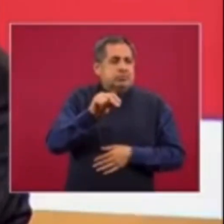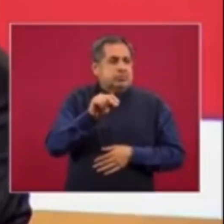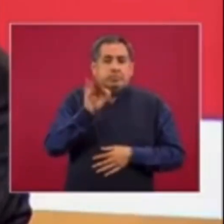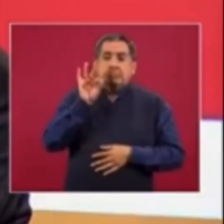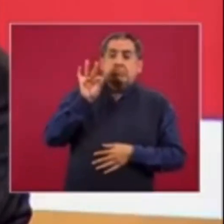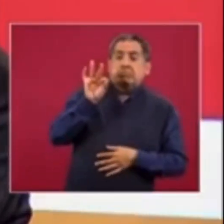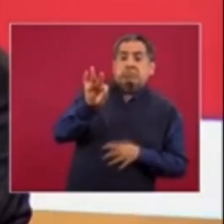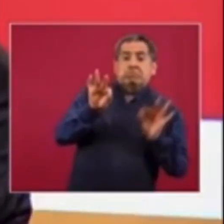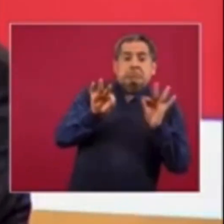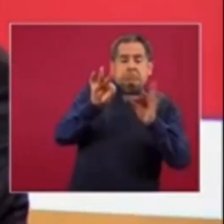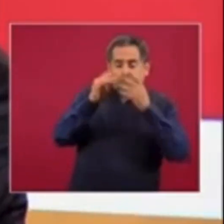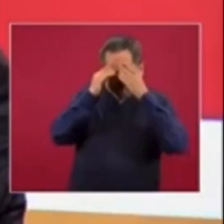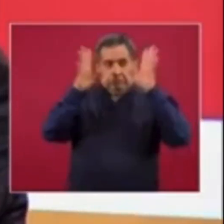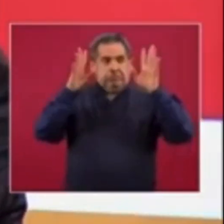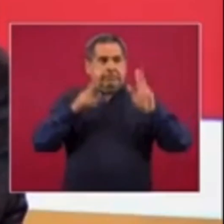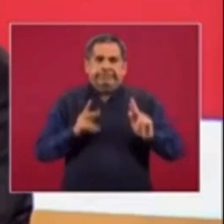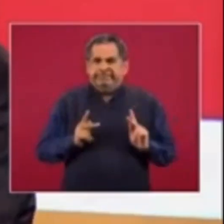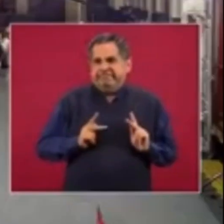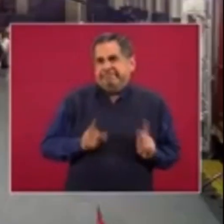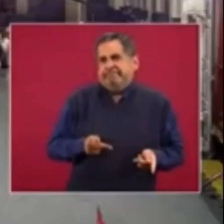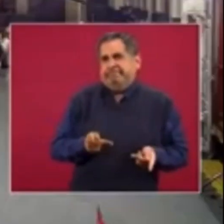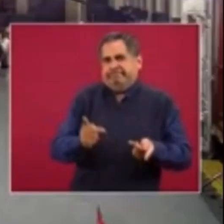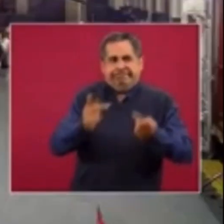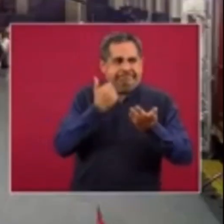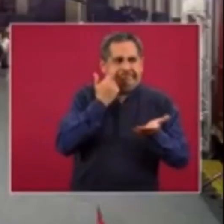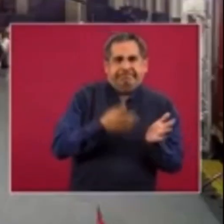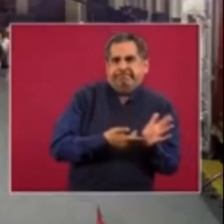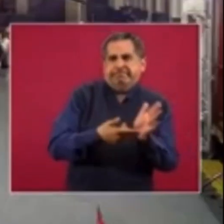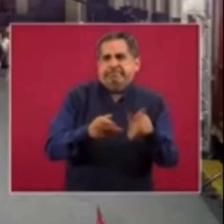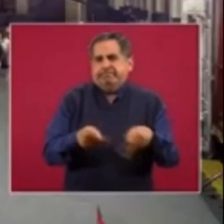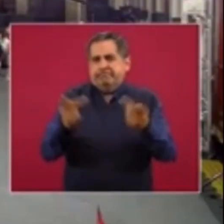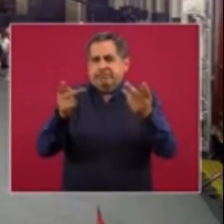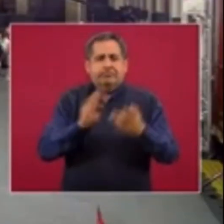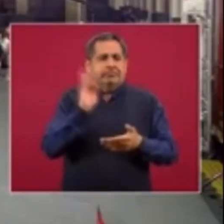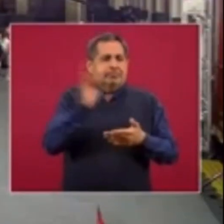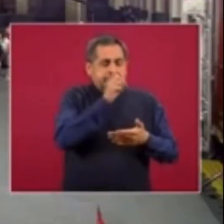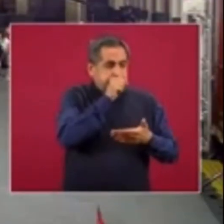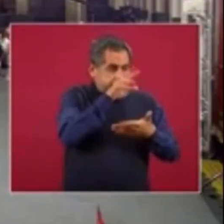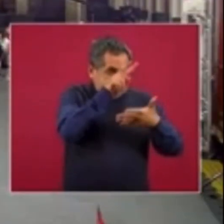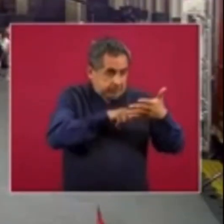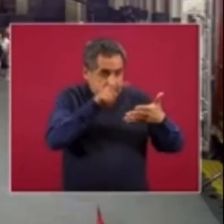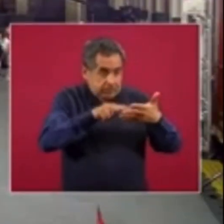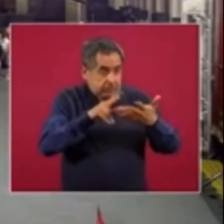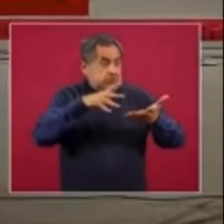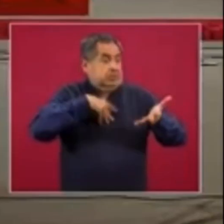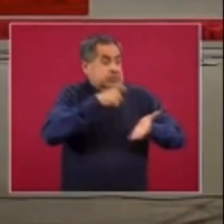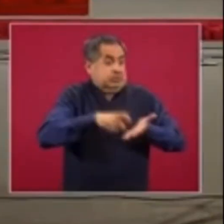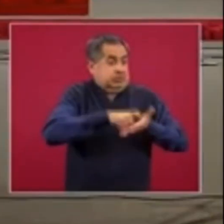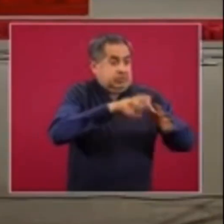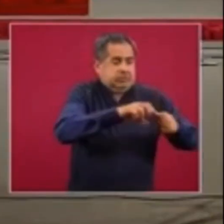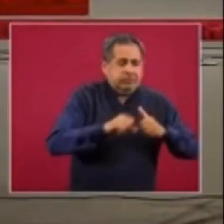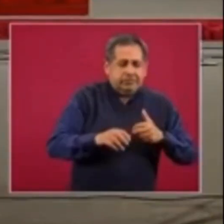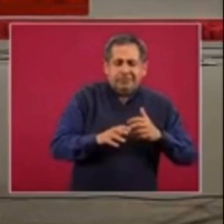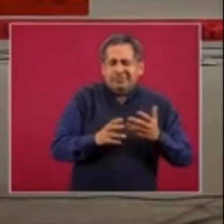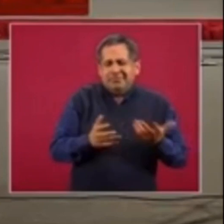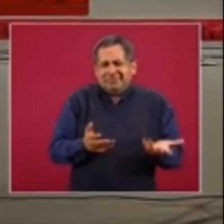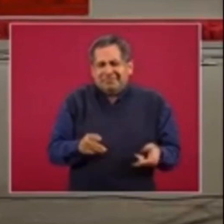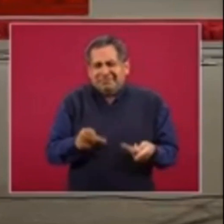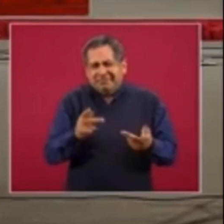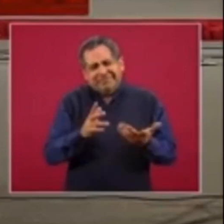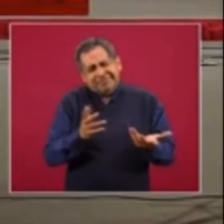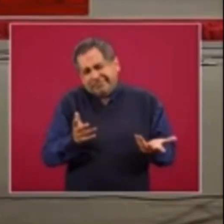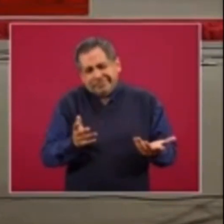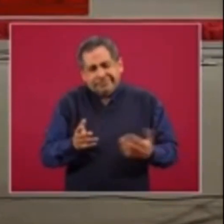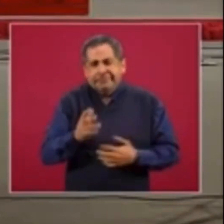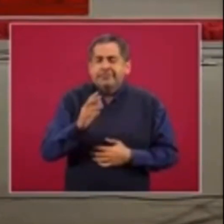un tema ya sea de ventas, posiblemente un titular alarmista hace que se venda más el periódico, o bien